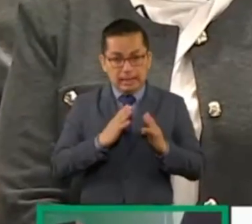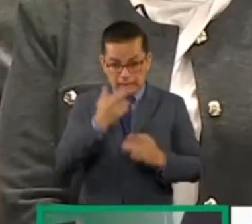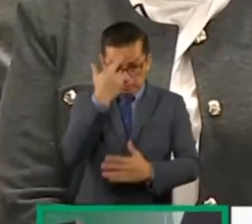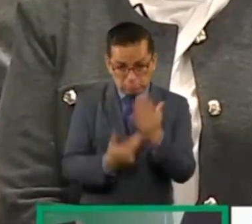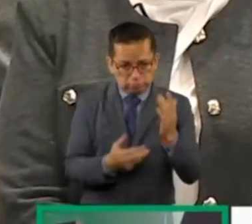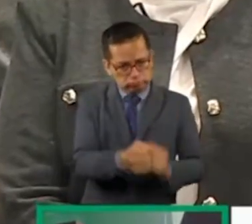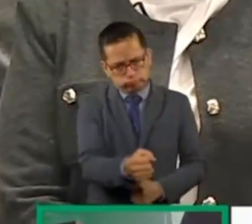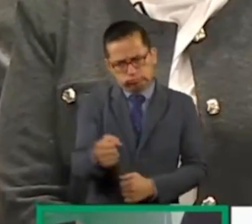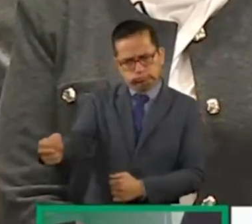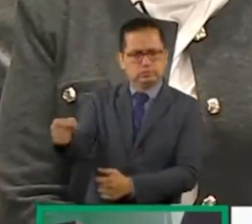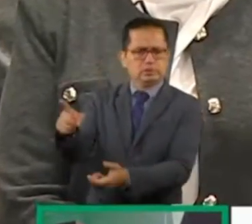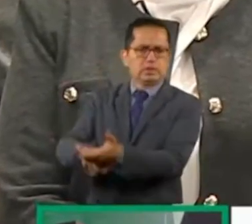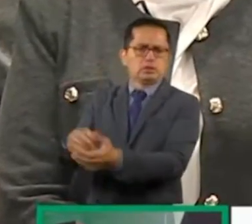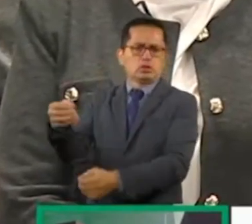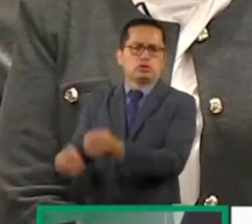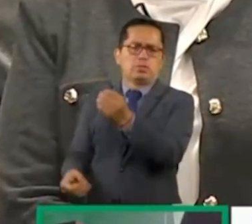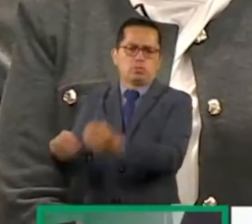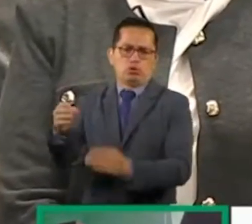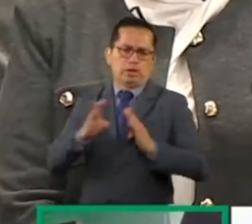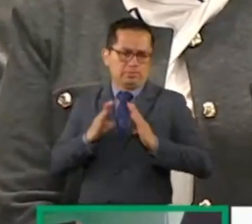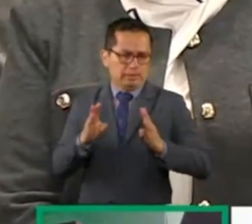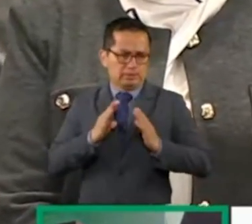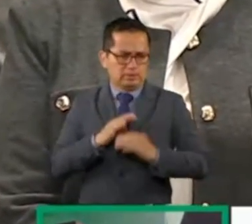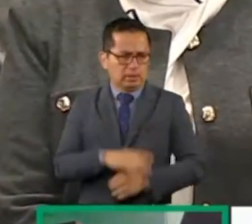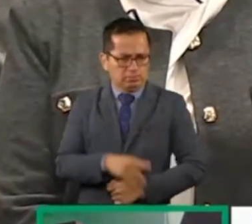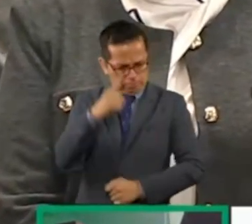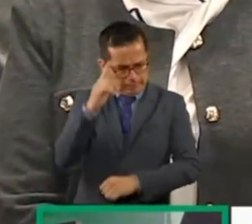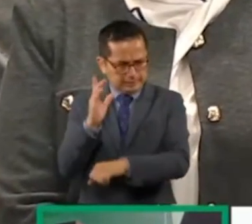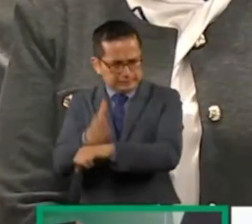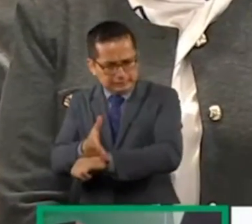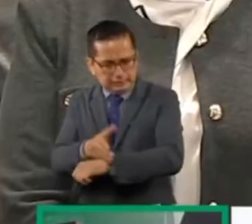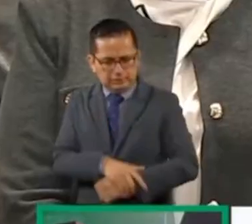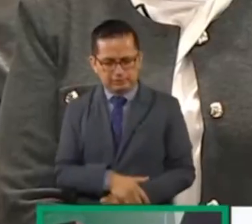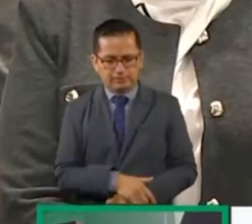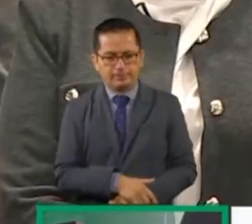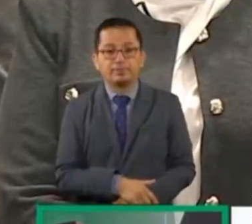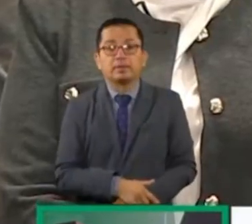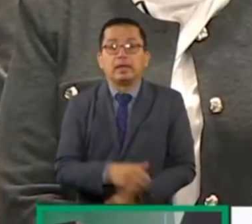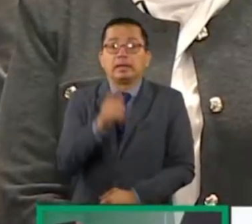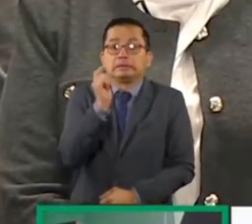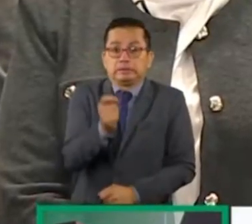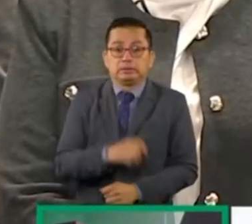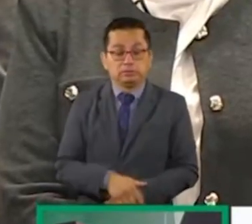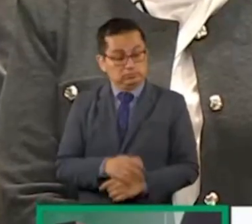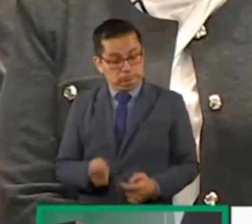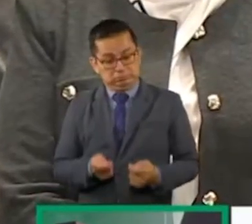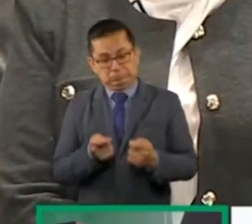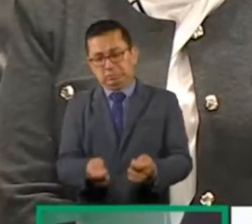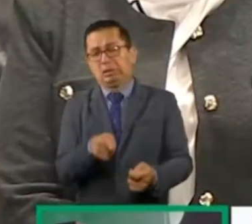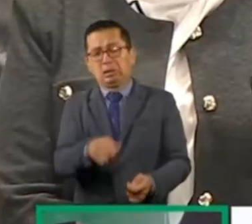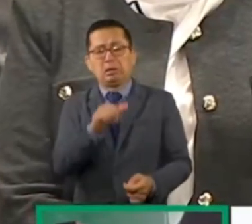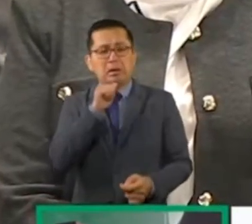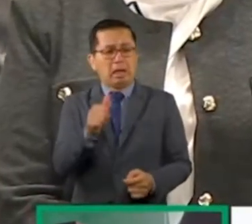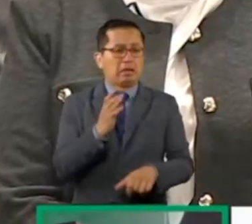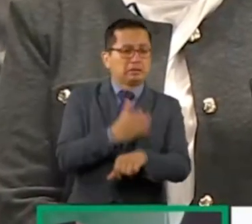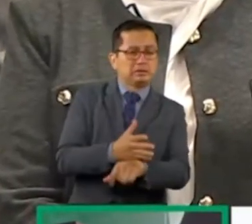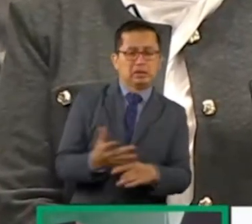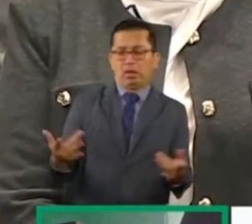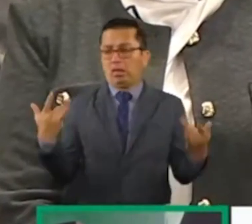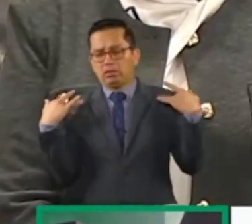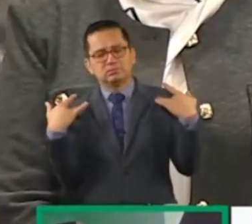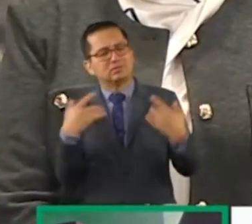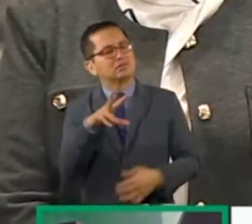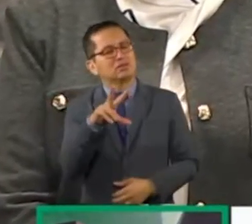tribunales militares. Que no haya dudas, no se trata de conceder impunidad o fueros especiales. De lo que se trata